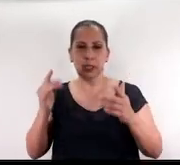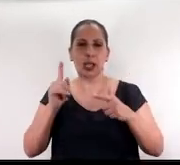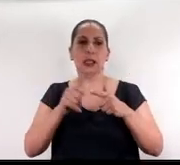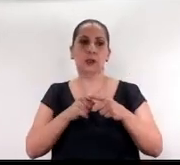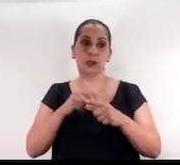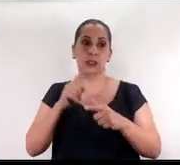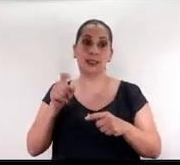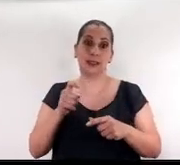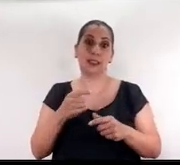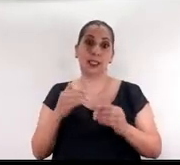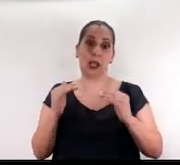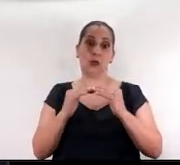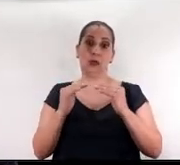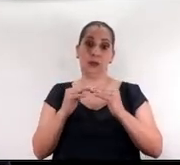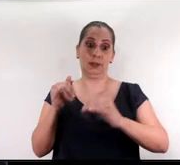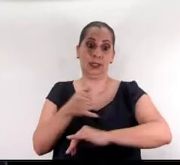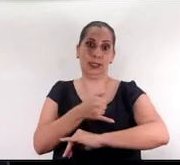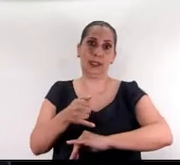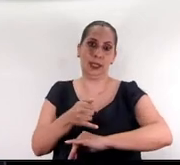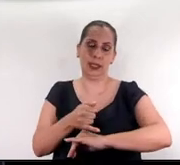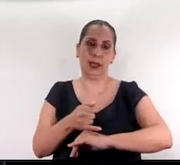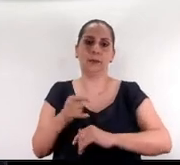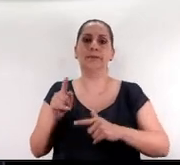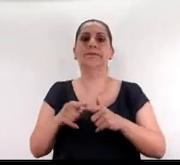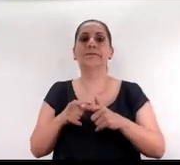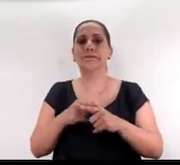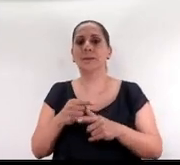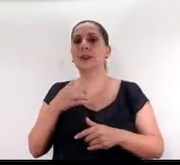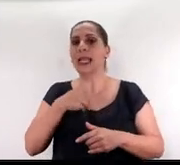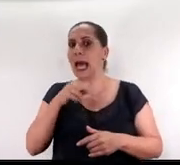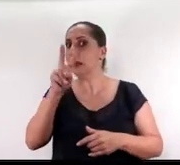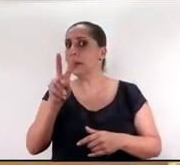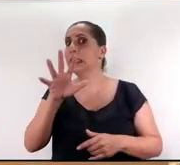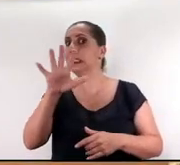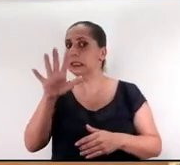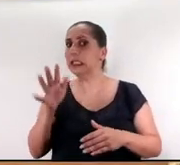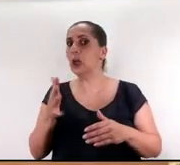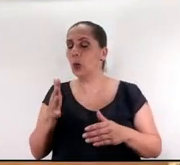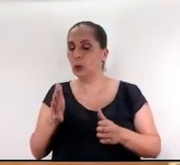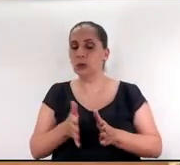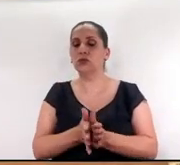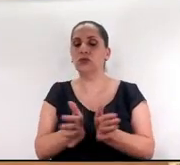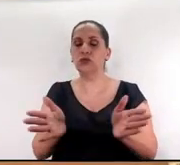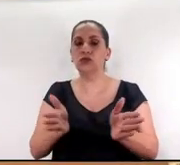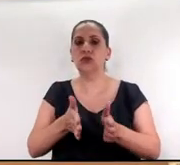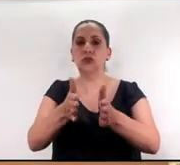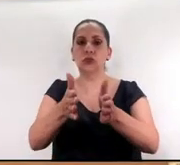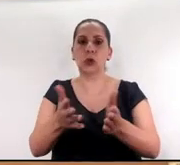complejidad en ingeniería. Entonces, 25 cuellos de botella por año.